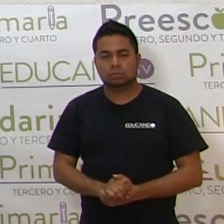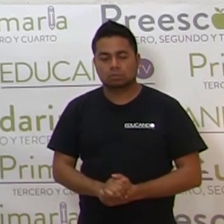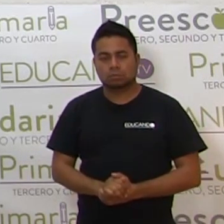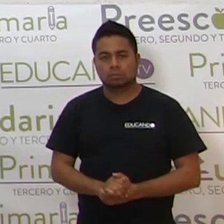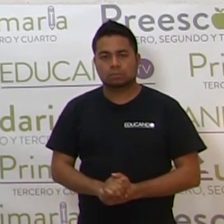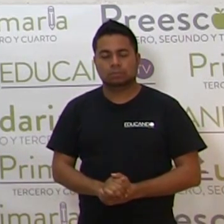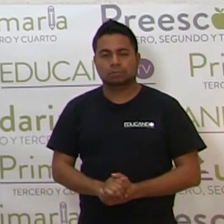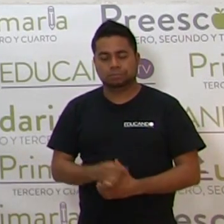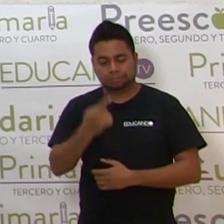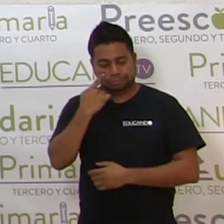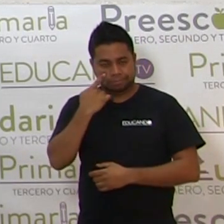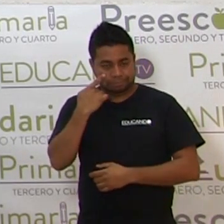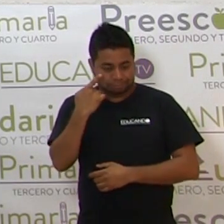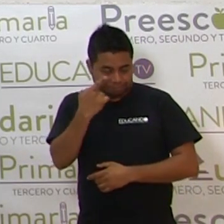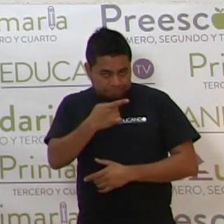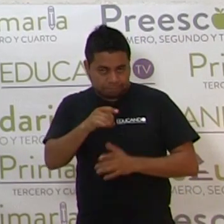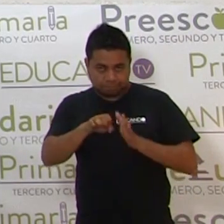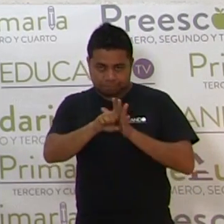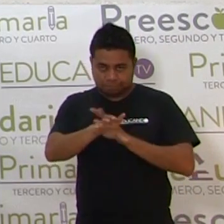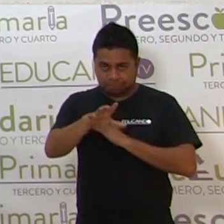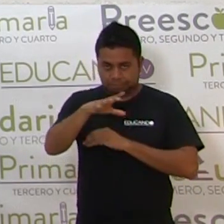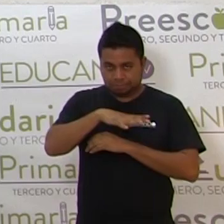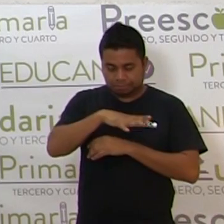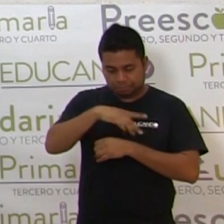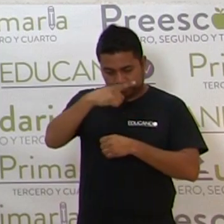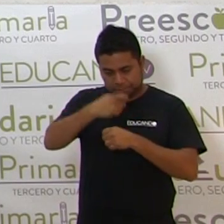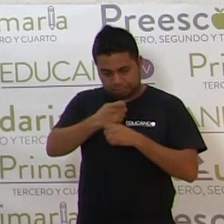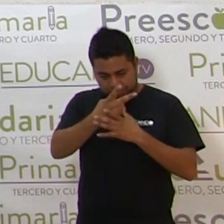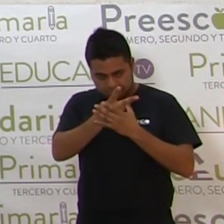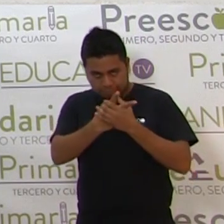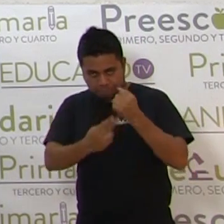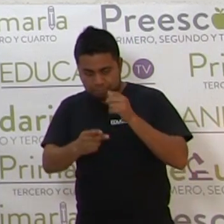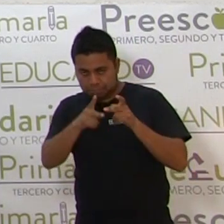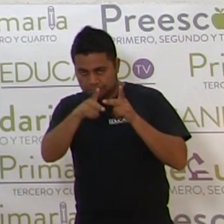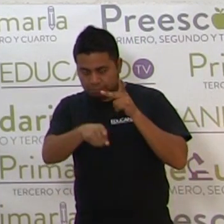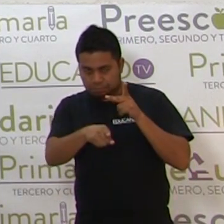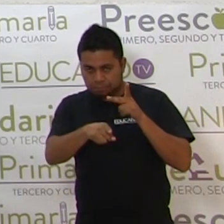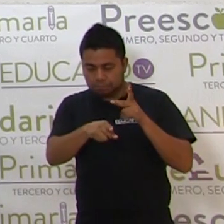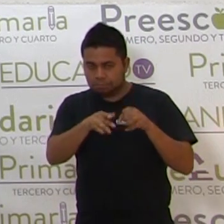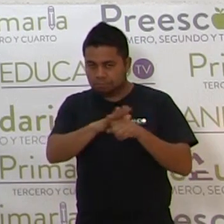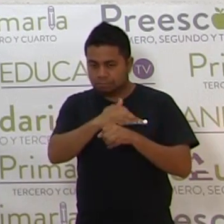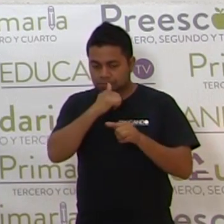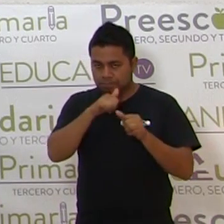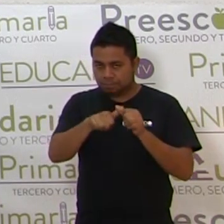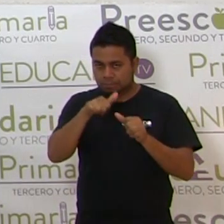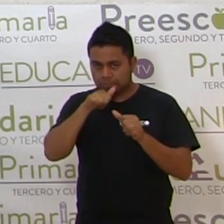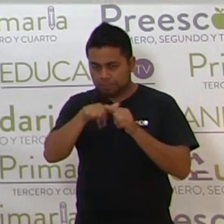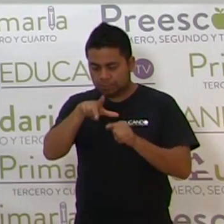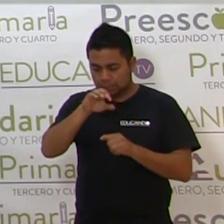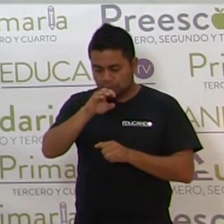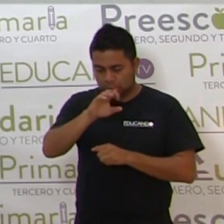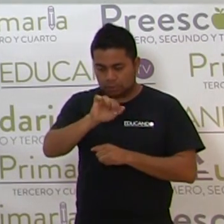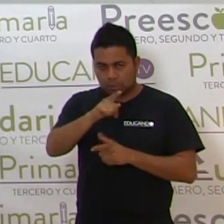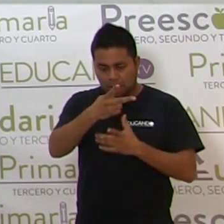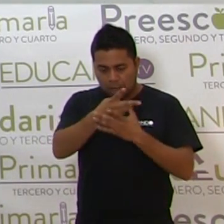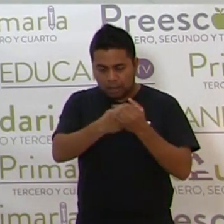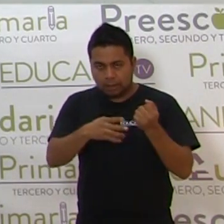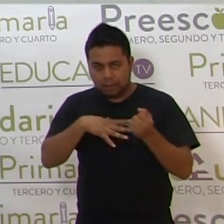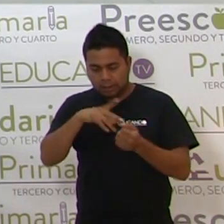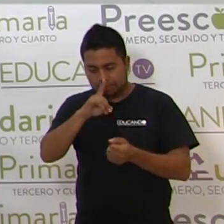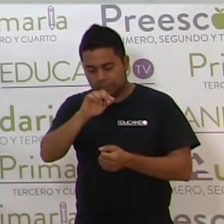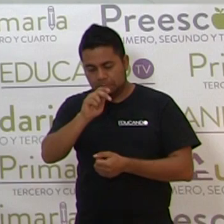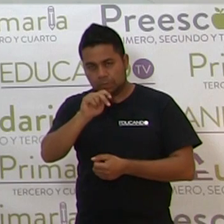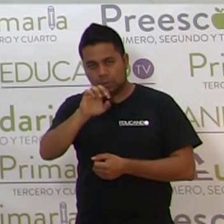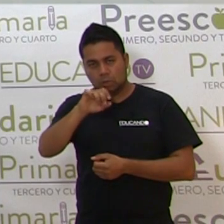Acá, cuando ya tenemos la primera sílaba, porque es vocal, vocal, se arma diptongo, tenemos la